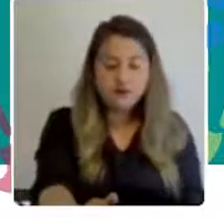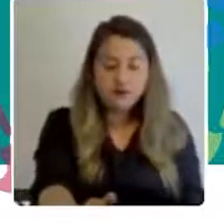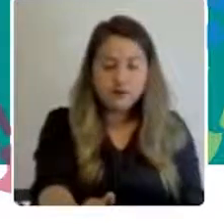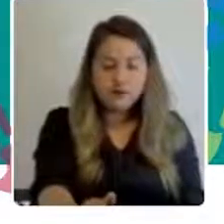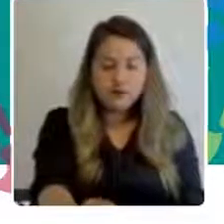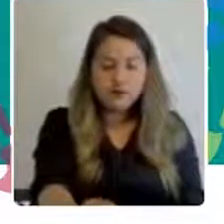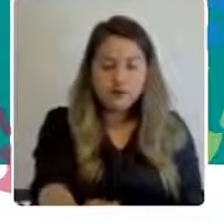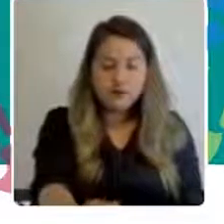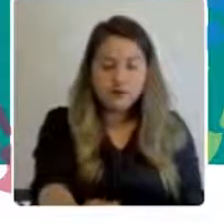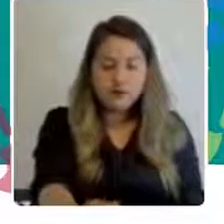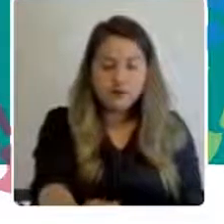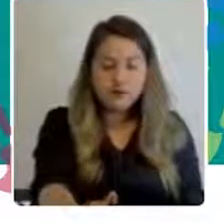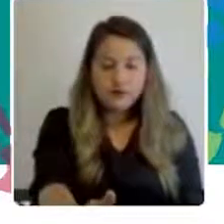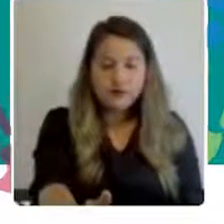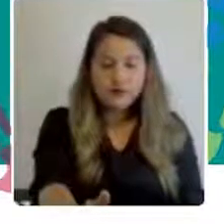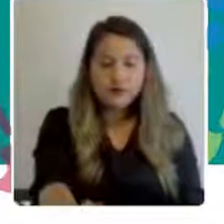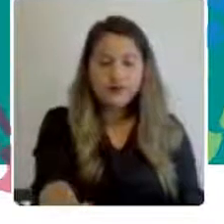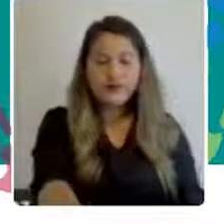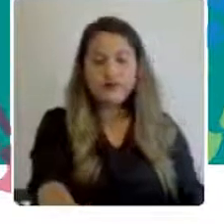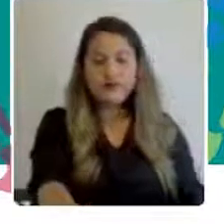amortización.